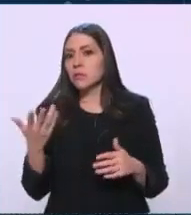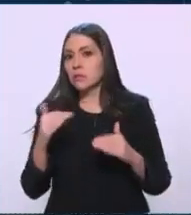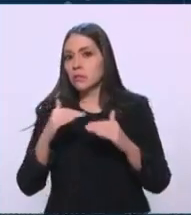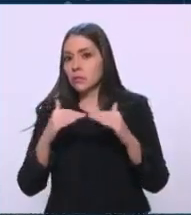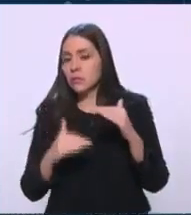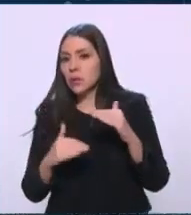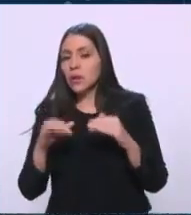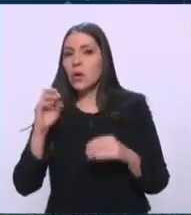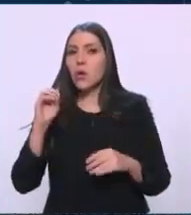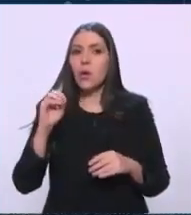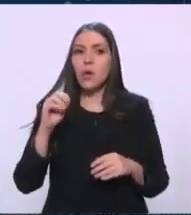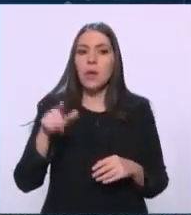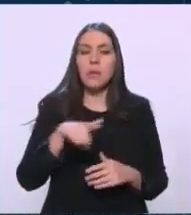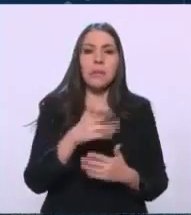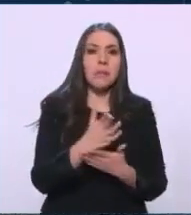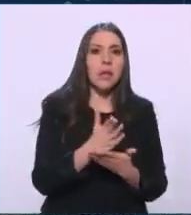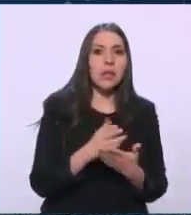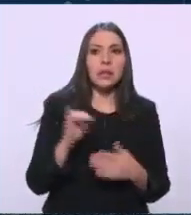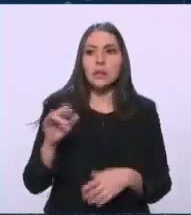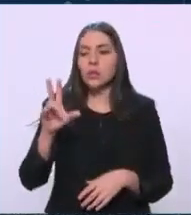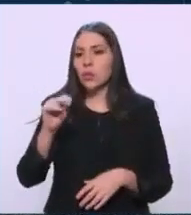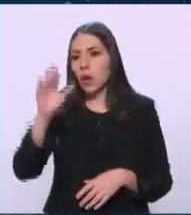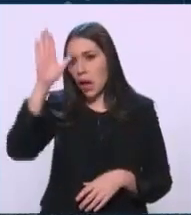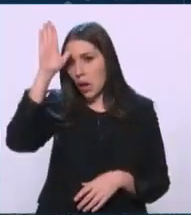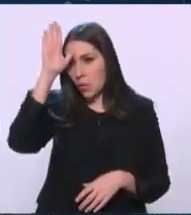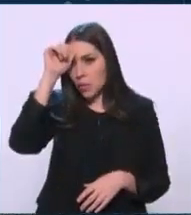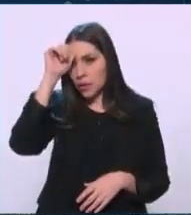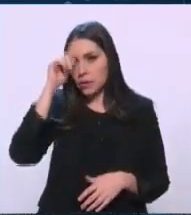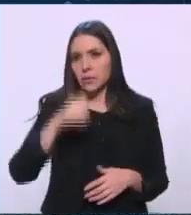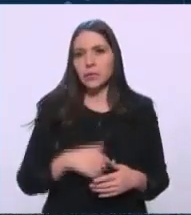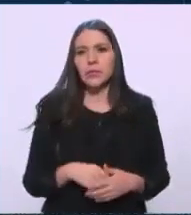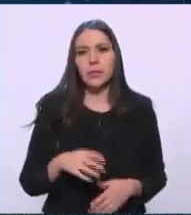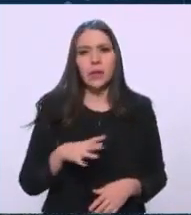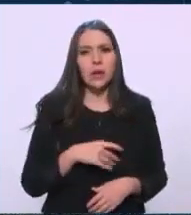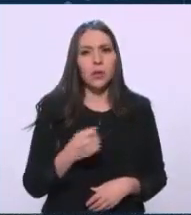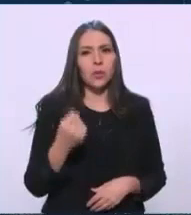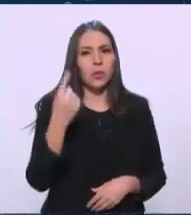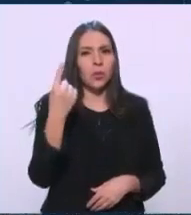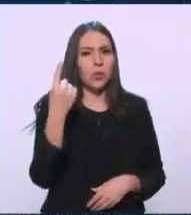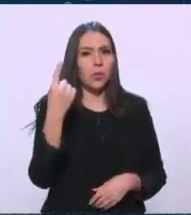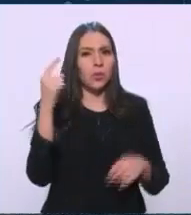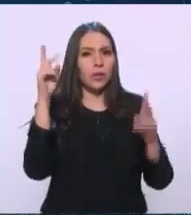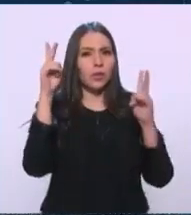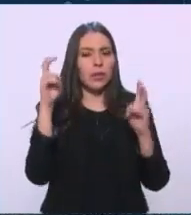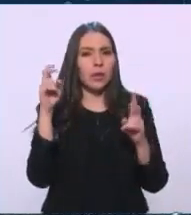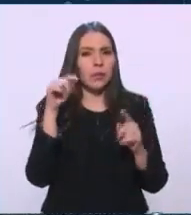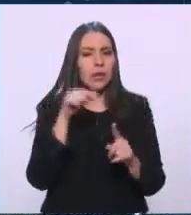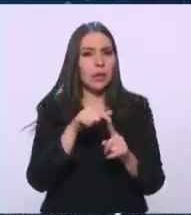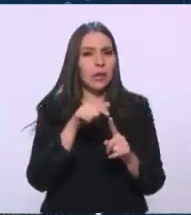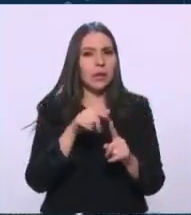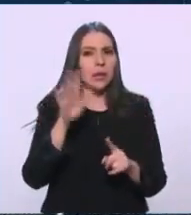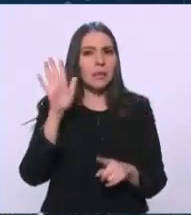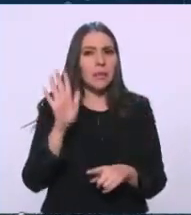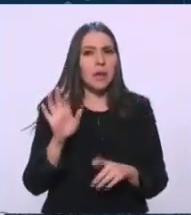de la aprobación. Hay un solo tema que parece que es el que le está dando este indicador,